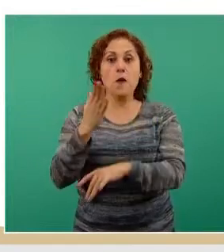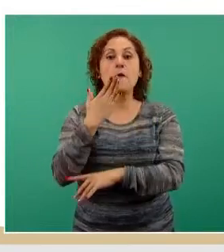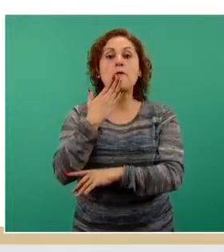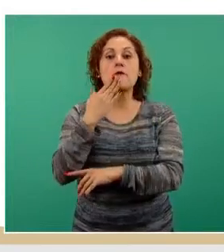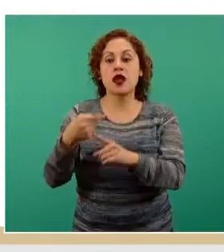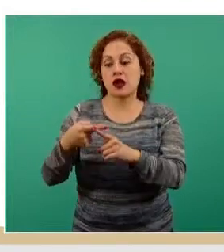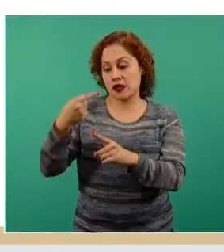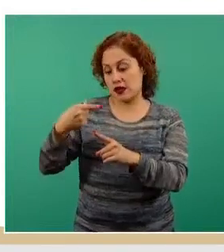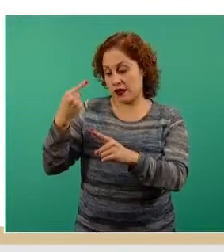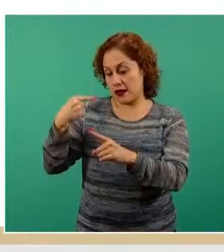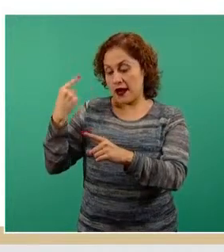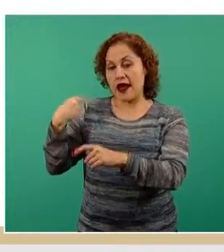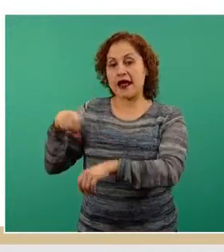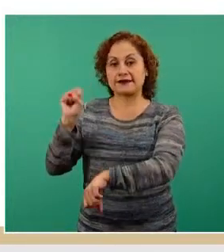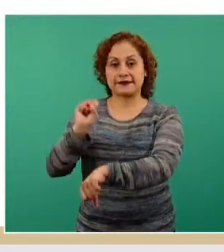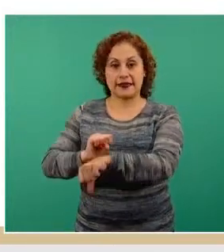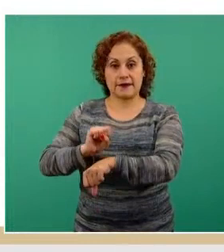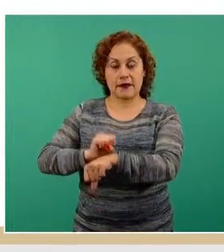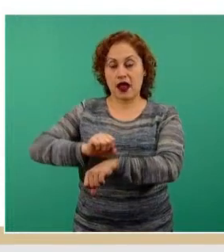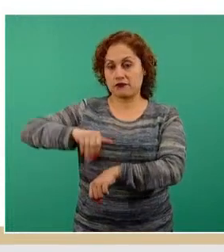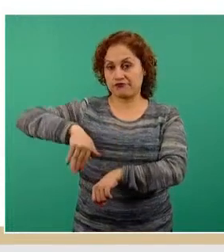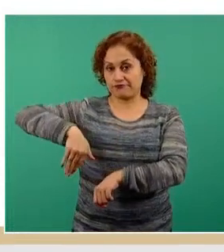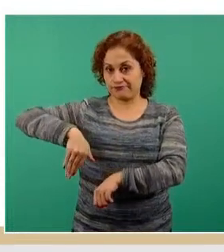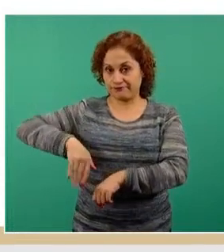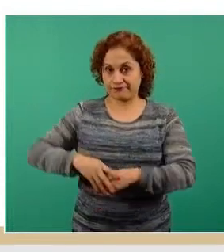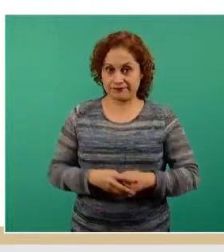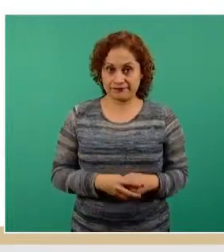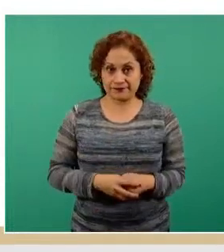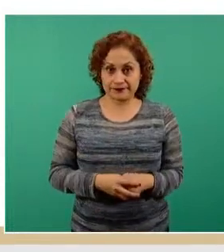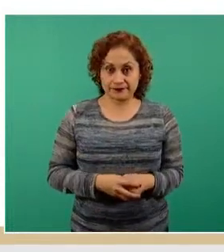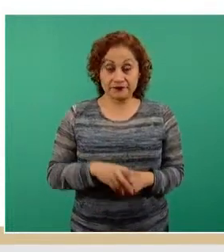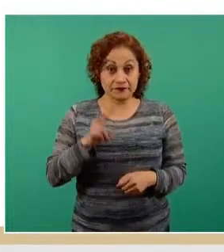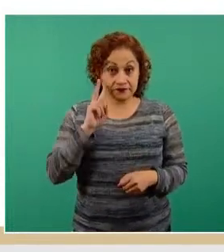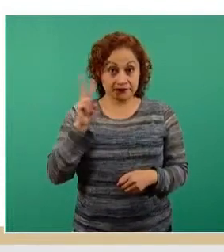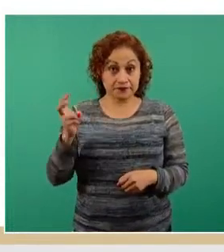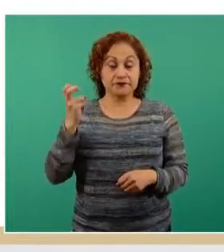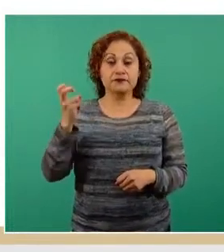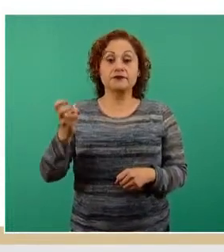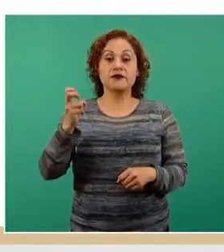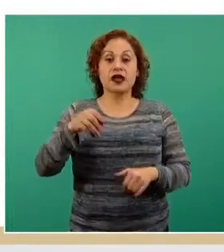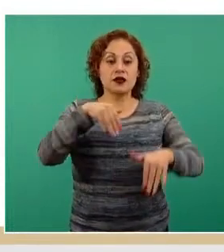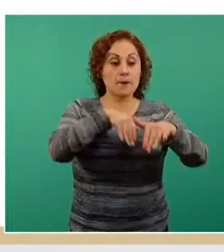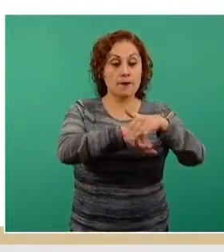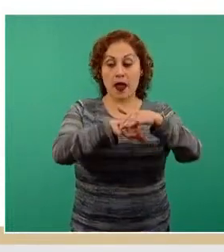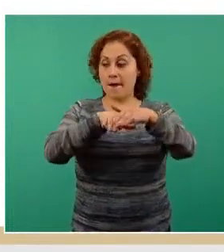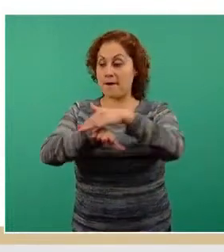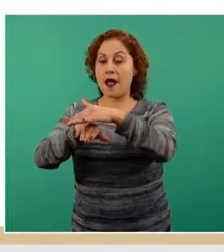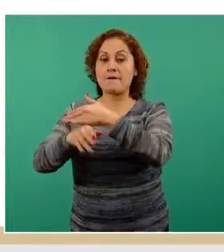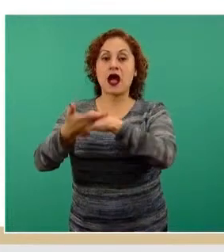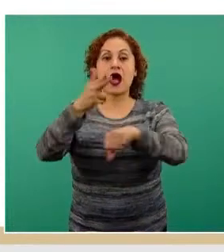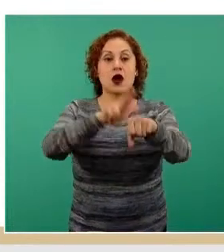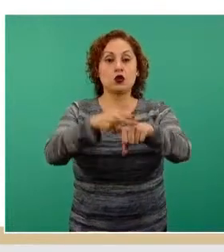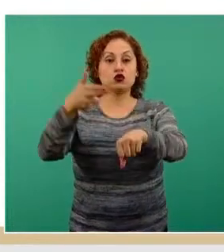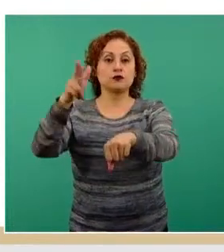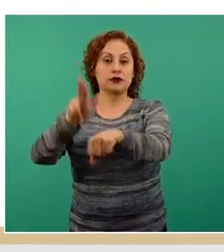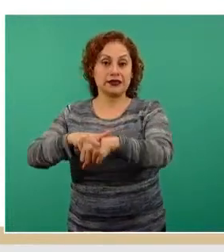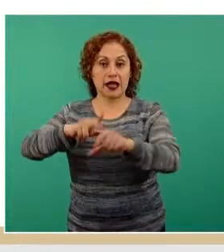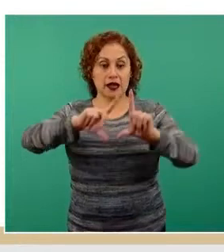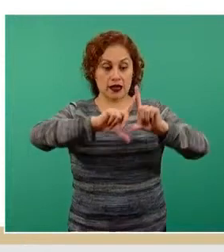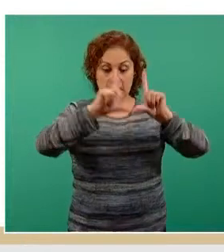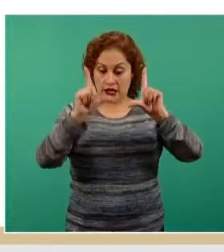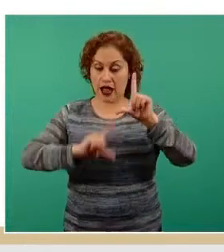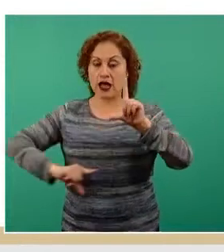semanas epidemiológicas últimas que podemos ir observando. La ocupación hospitalaria nacional ha ido disminuyendo,